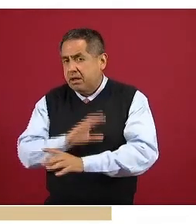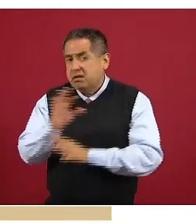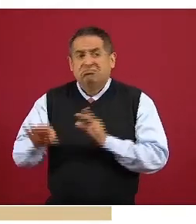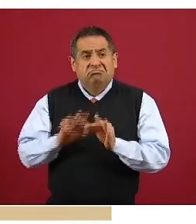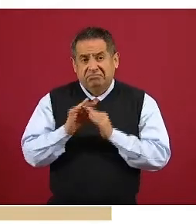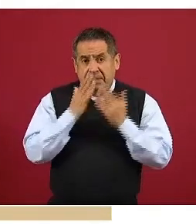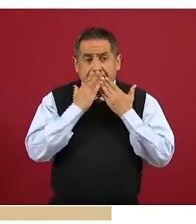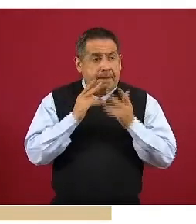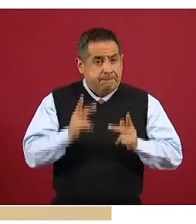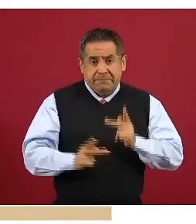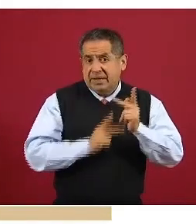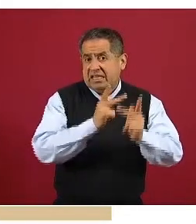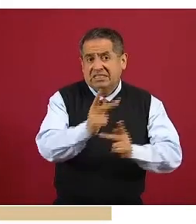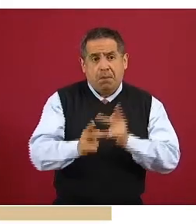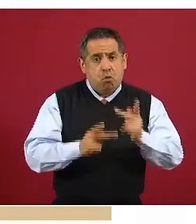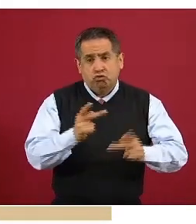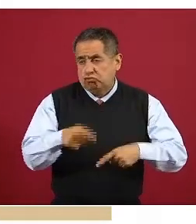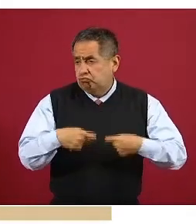programa. Tenemos